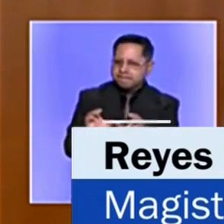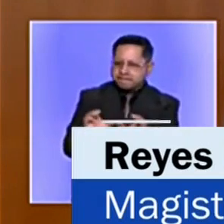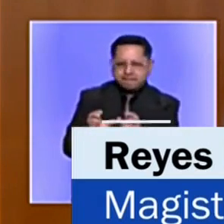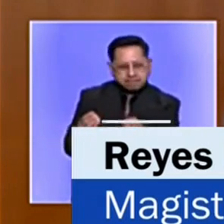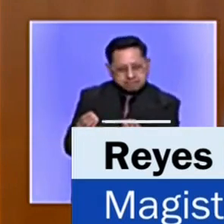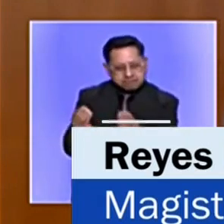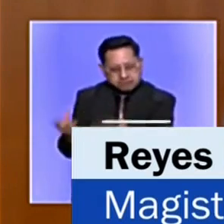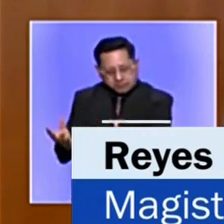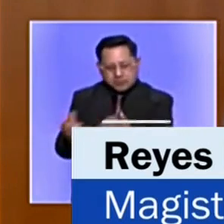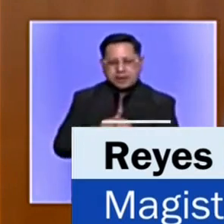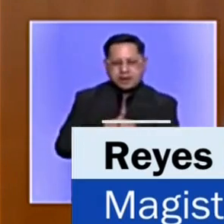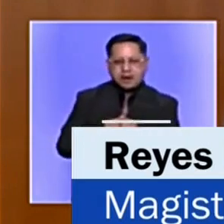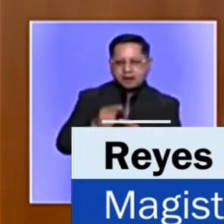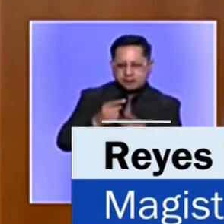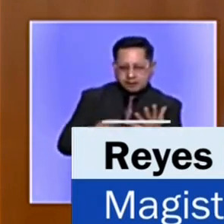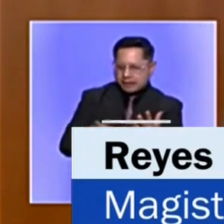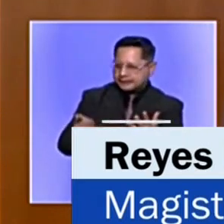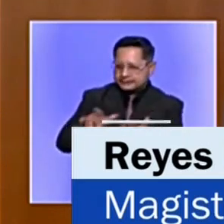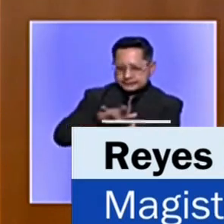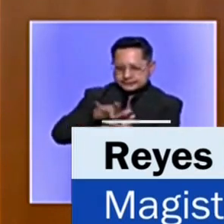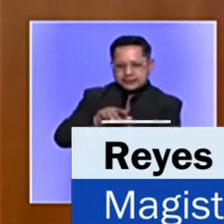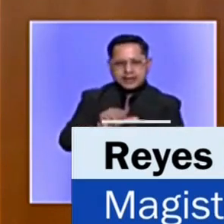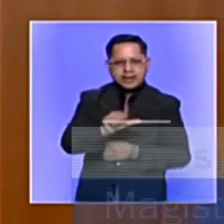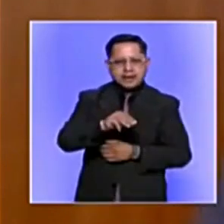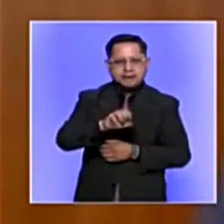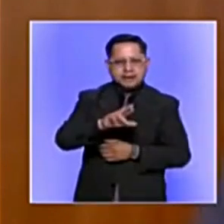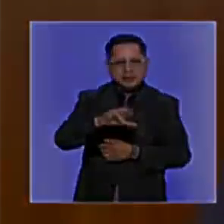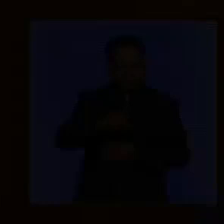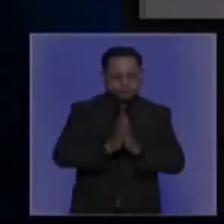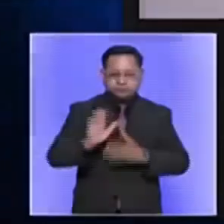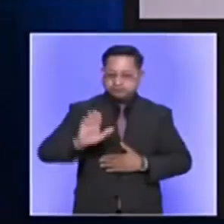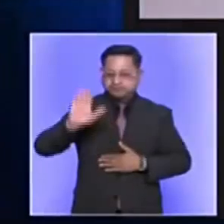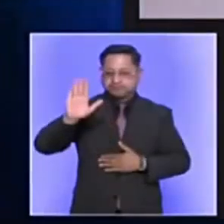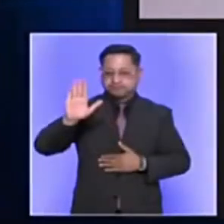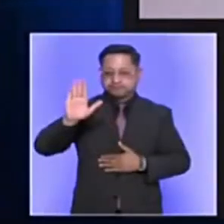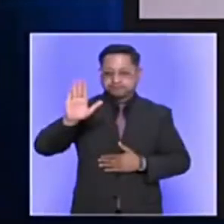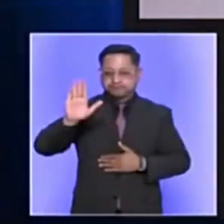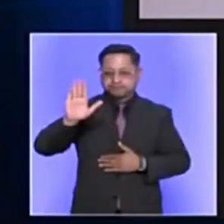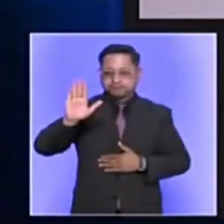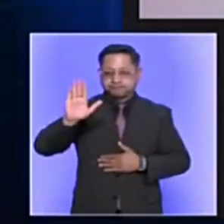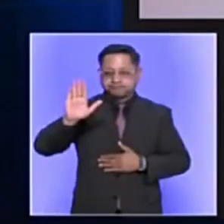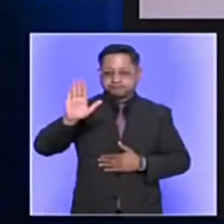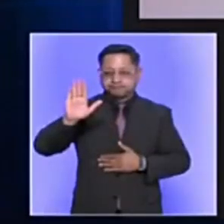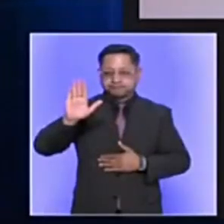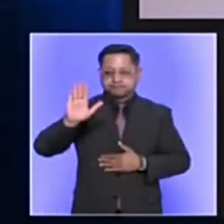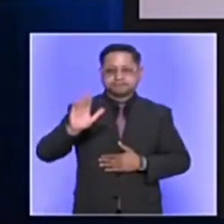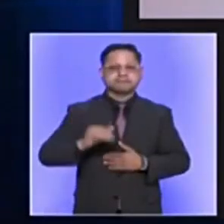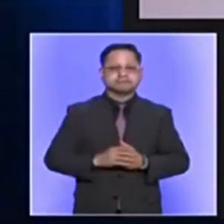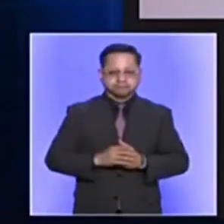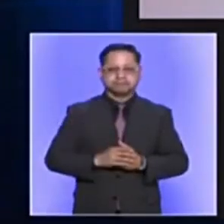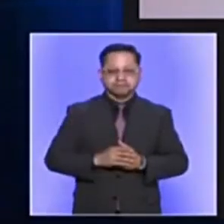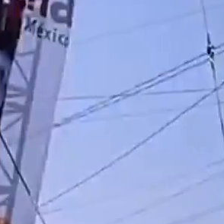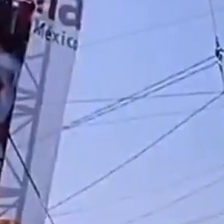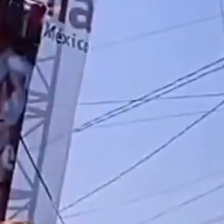de mayoría expedida a favor de Américo Villarreal Anaya. Por unanimidad, los magistrados consideraron que